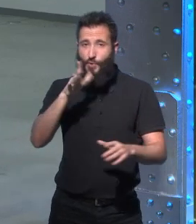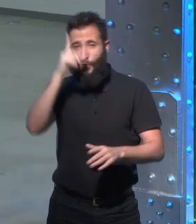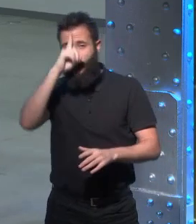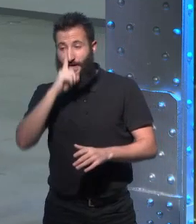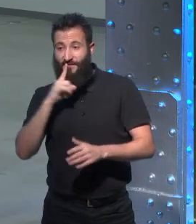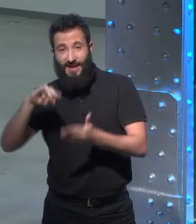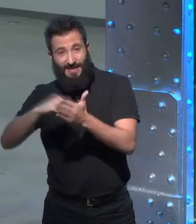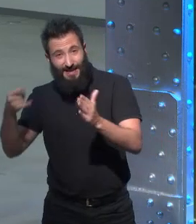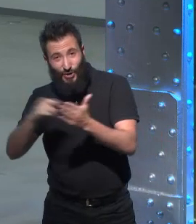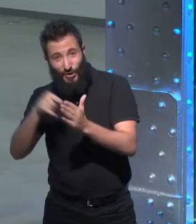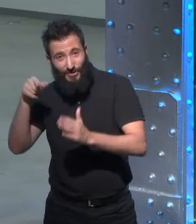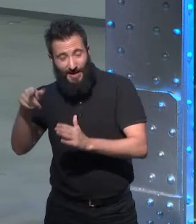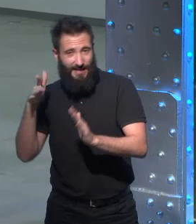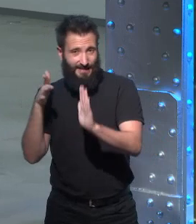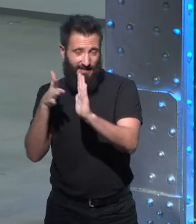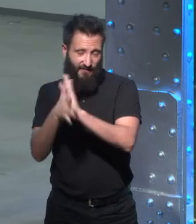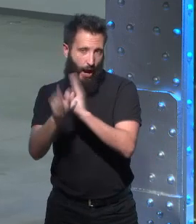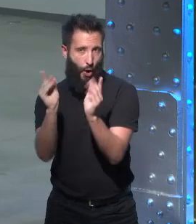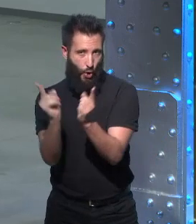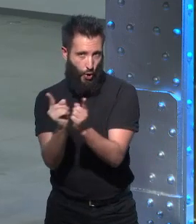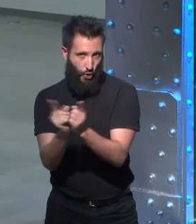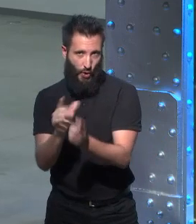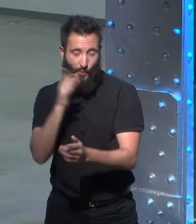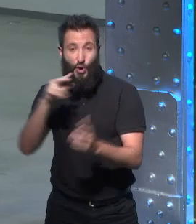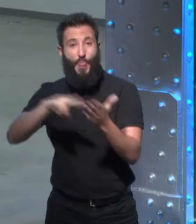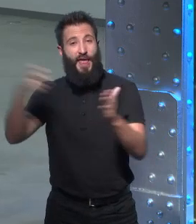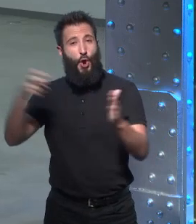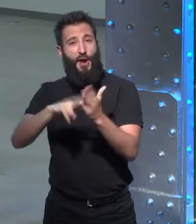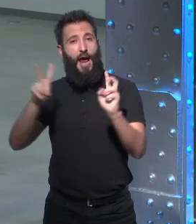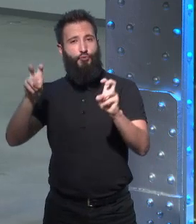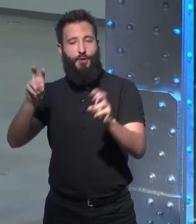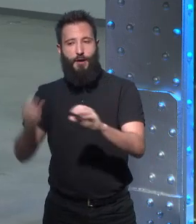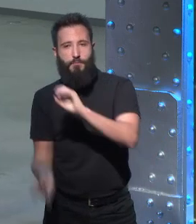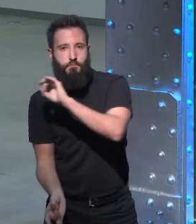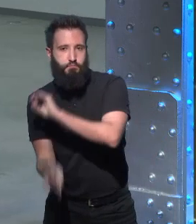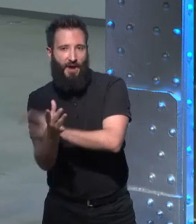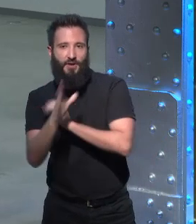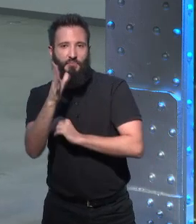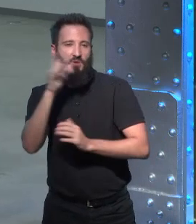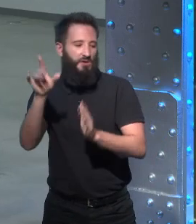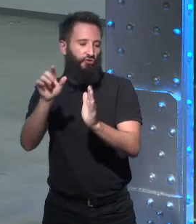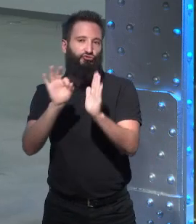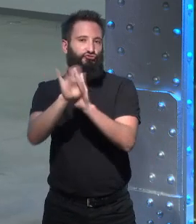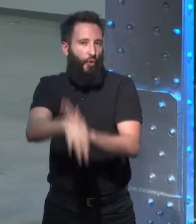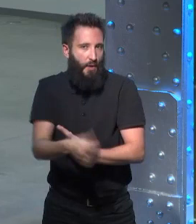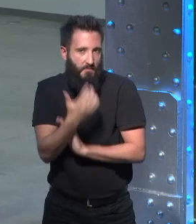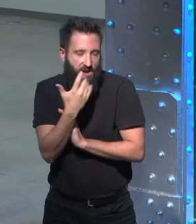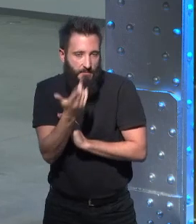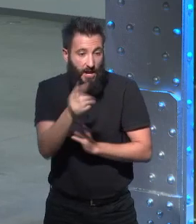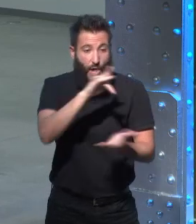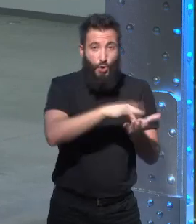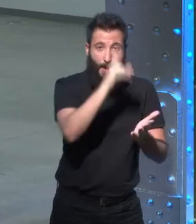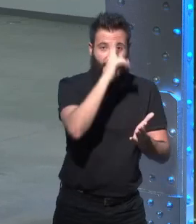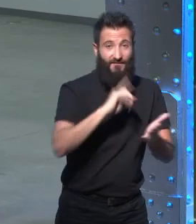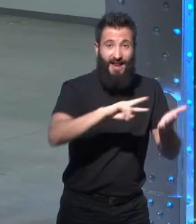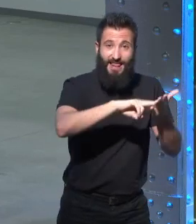es aquel, resumidamente, que desarrolla una nueva tecnología, un software, por ejemplo, y el perfil digital es aquel que sabe